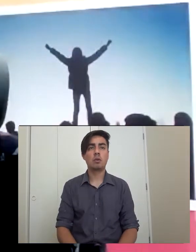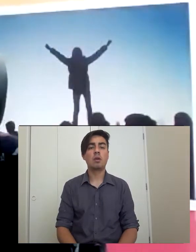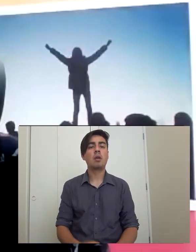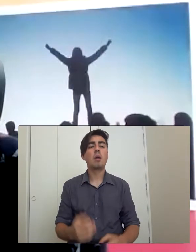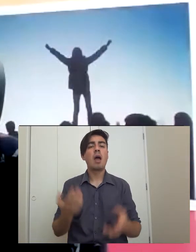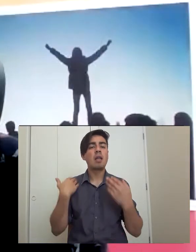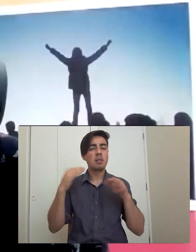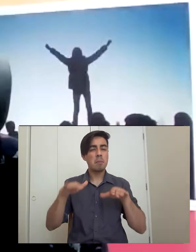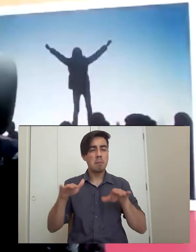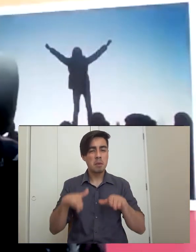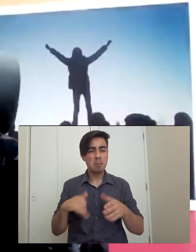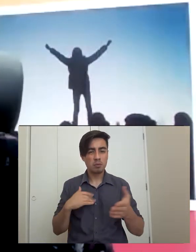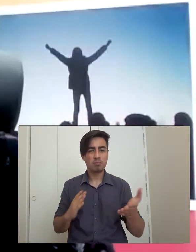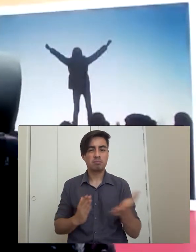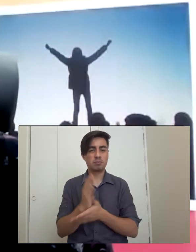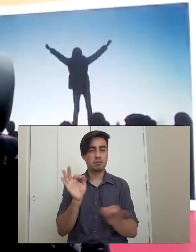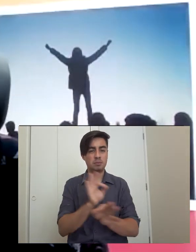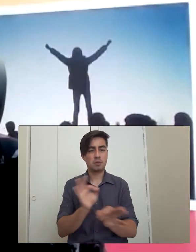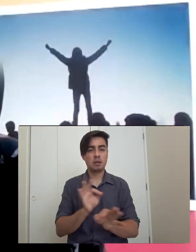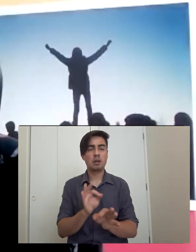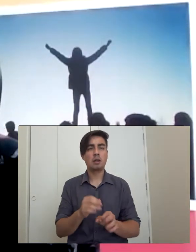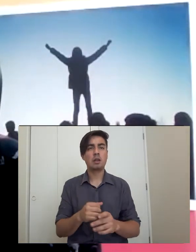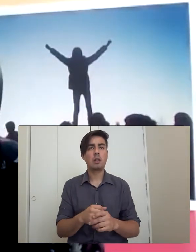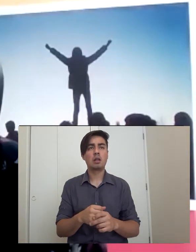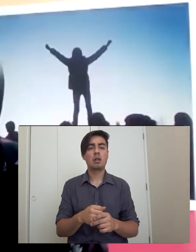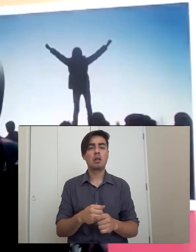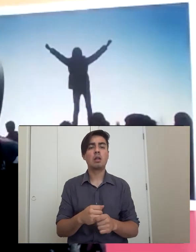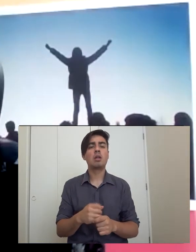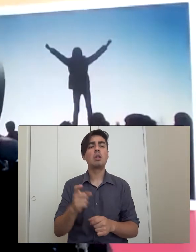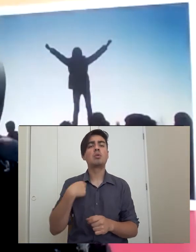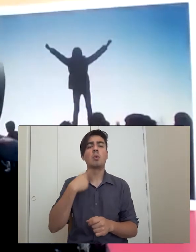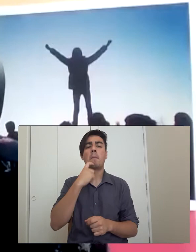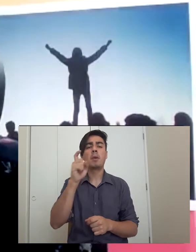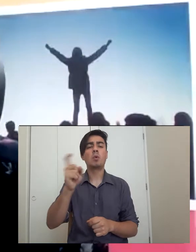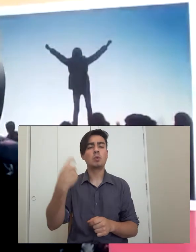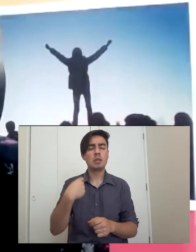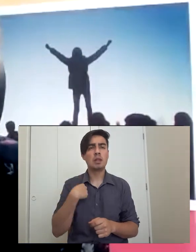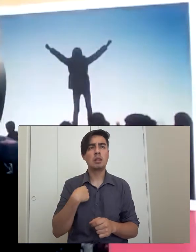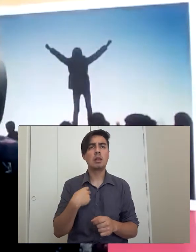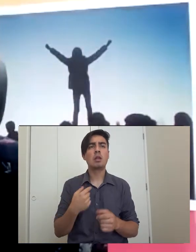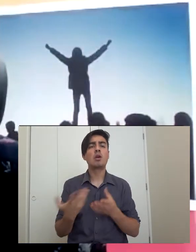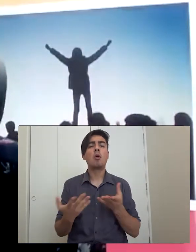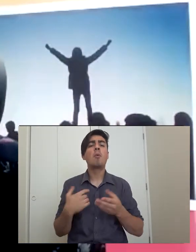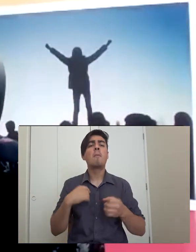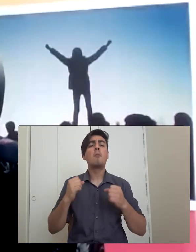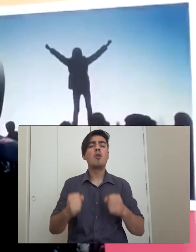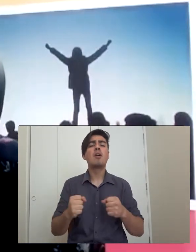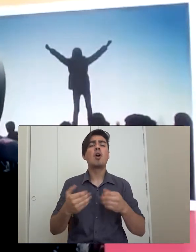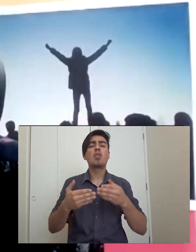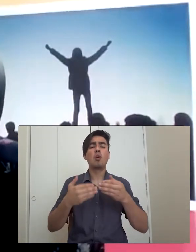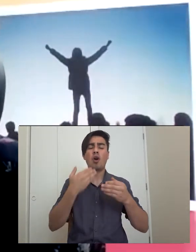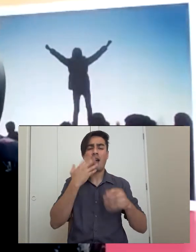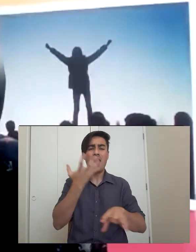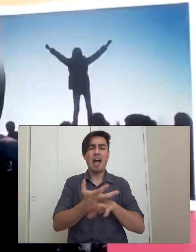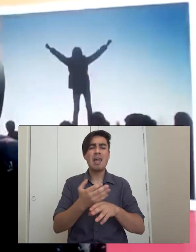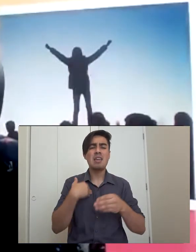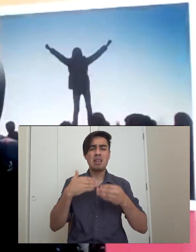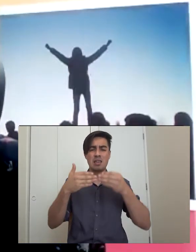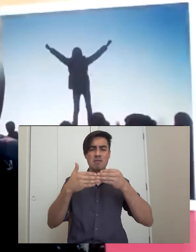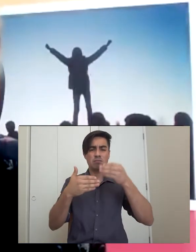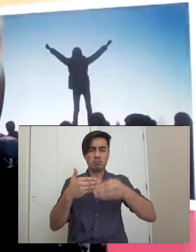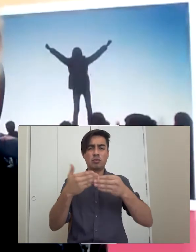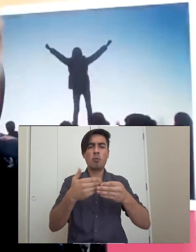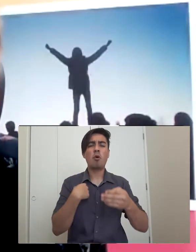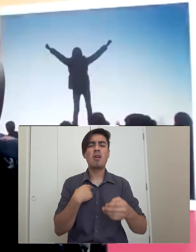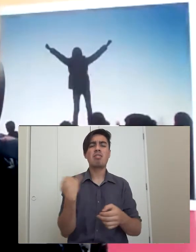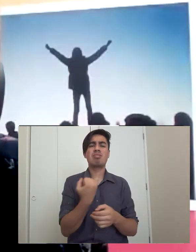como dije al principio, me preguntaste acerca de cómo podemos superar las barreras del